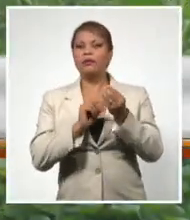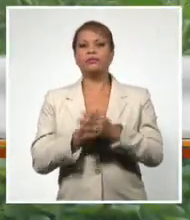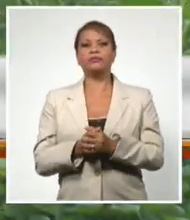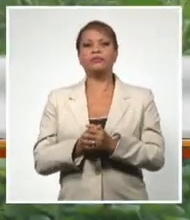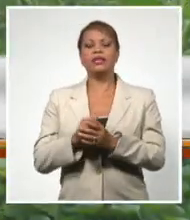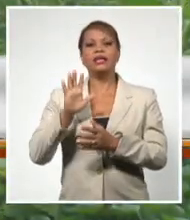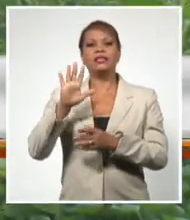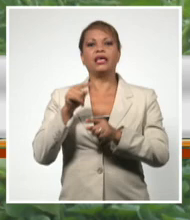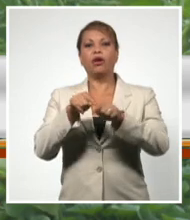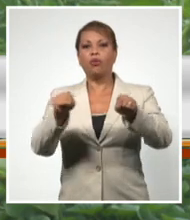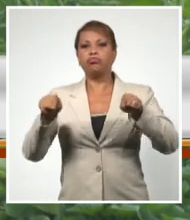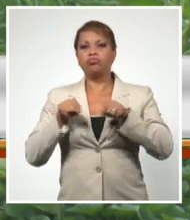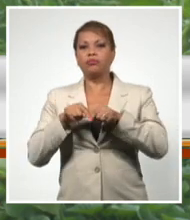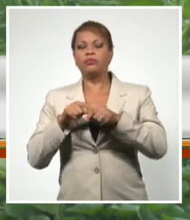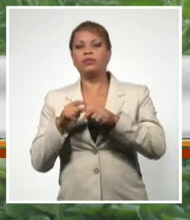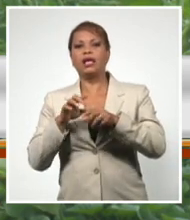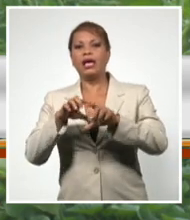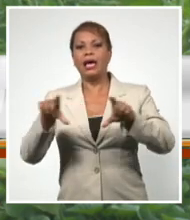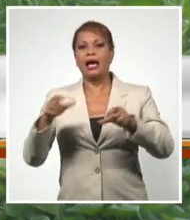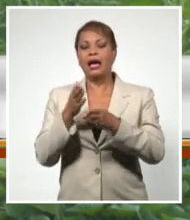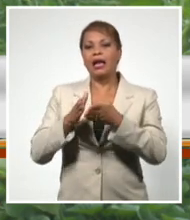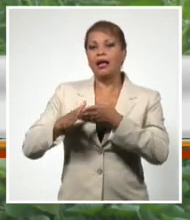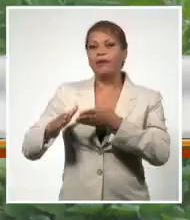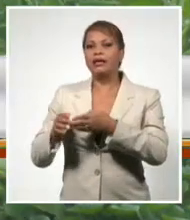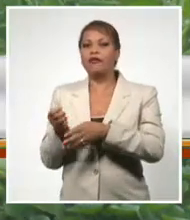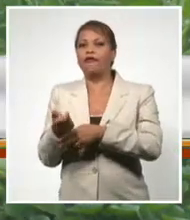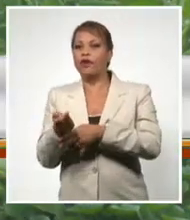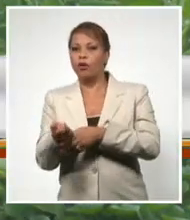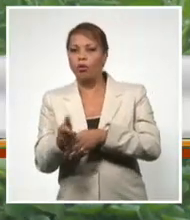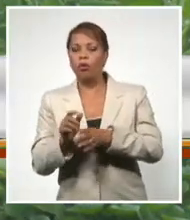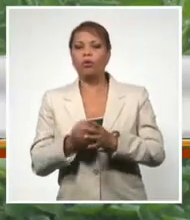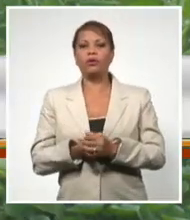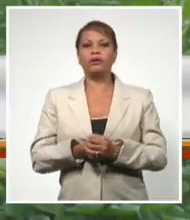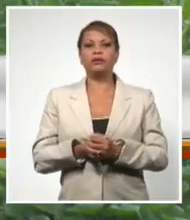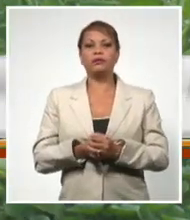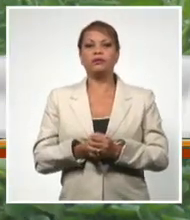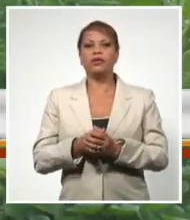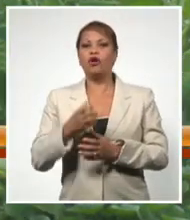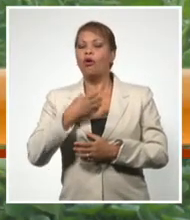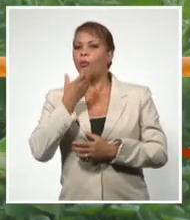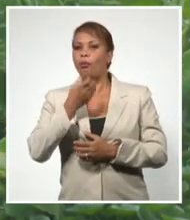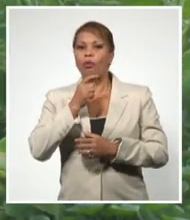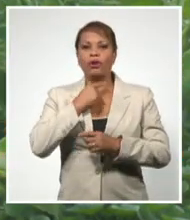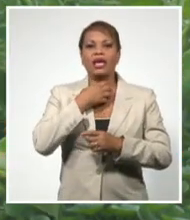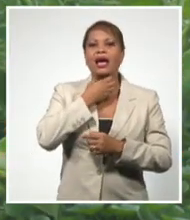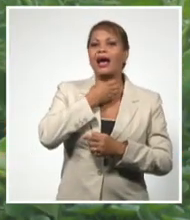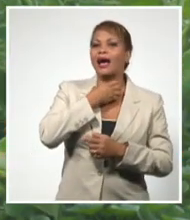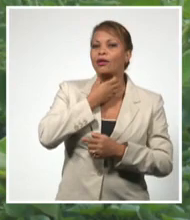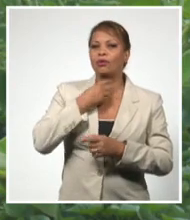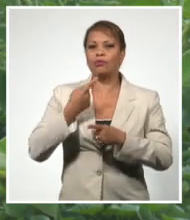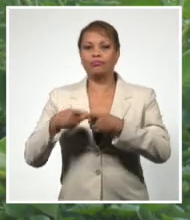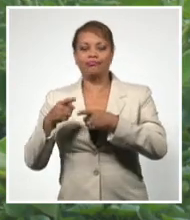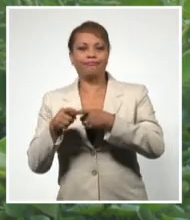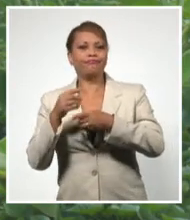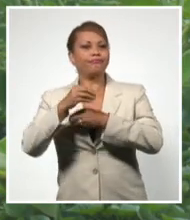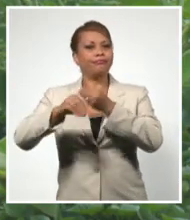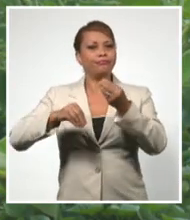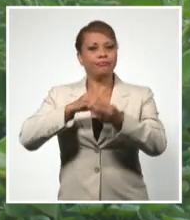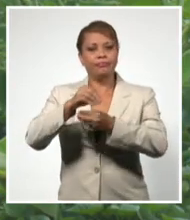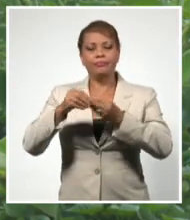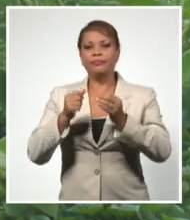hectáreas de calabaza, 4 de frijoles, tengo boñete intercalado dentro del plátano, preparando 8